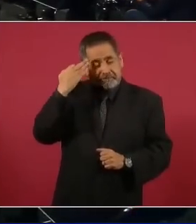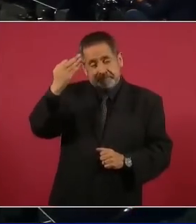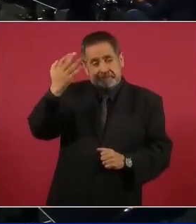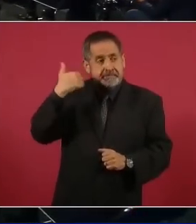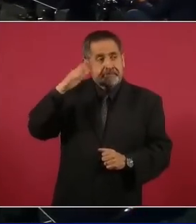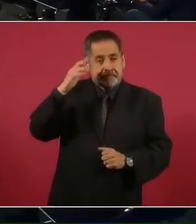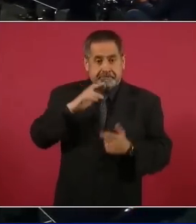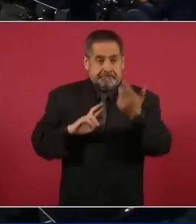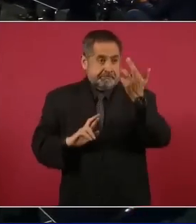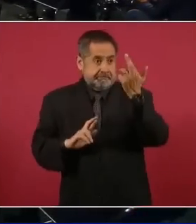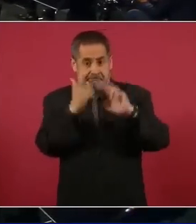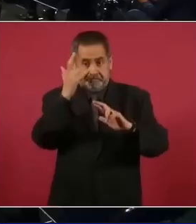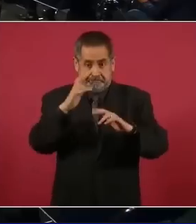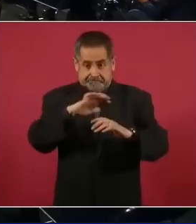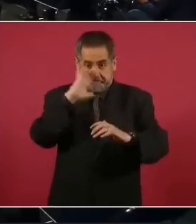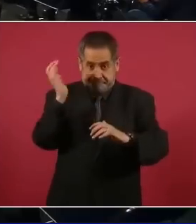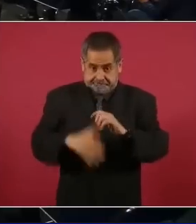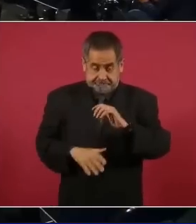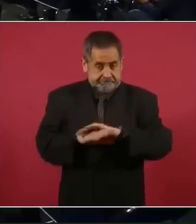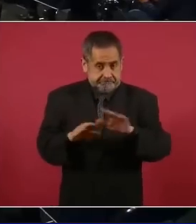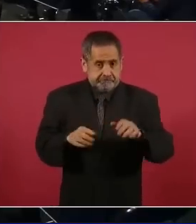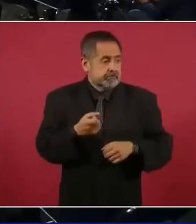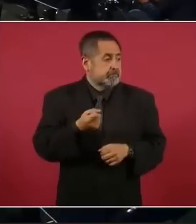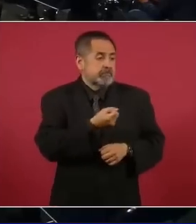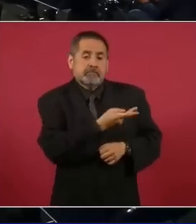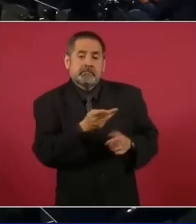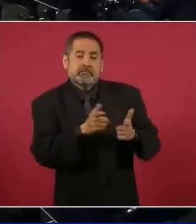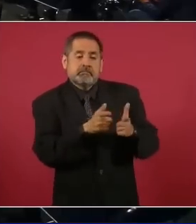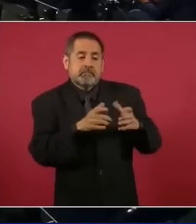después de la Revolución, los conservadores